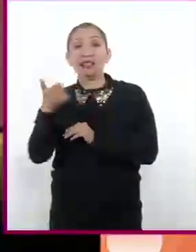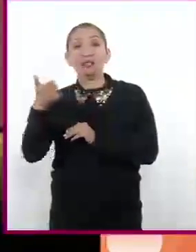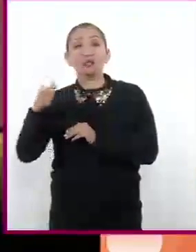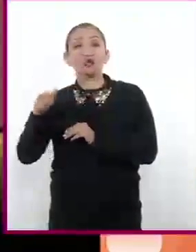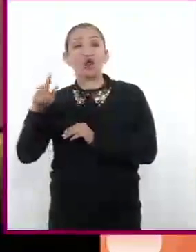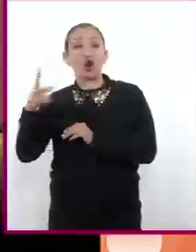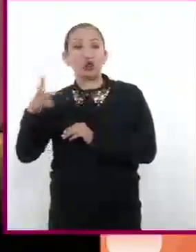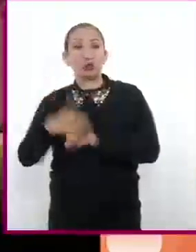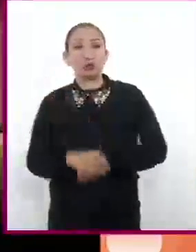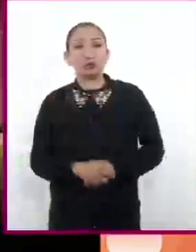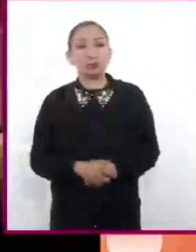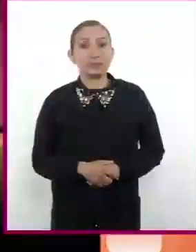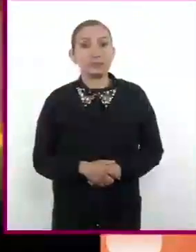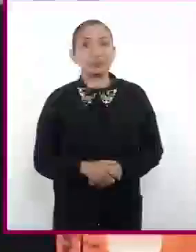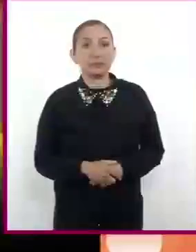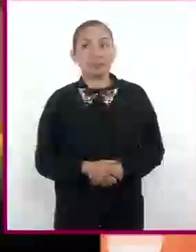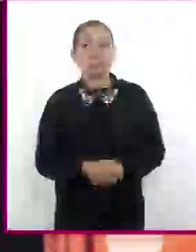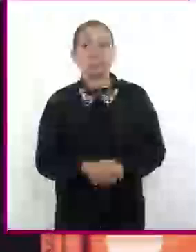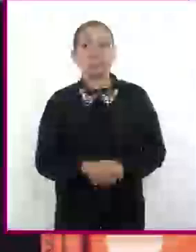6.8.